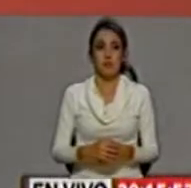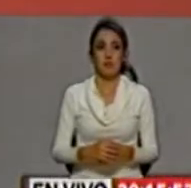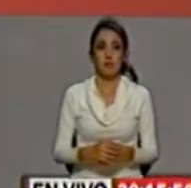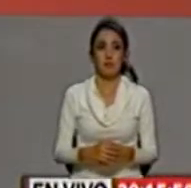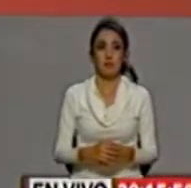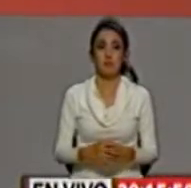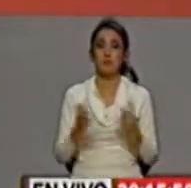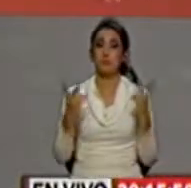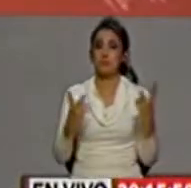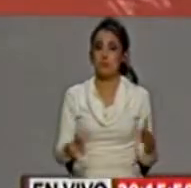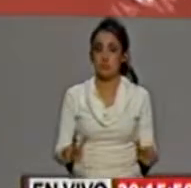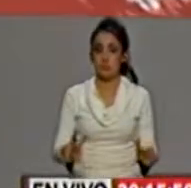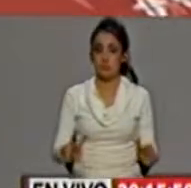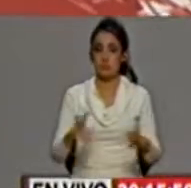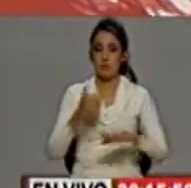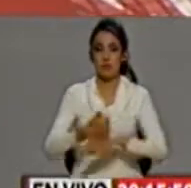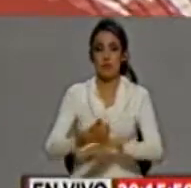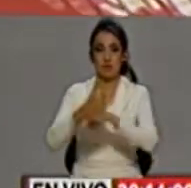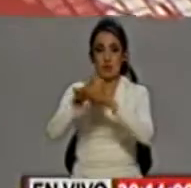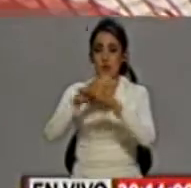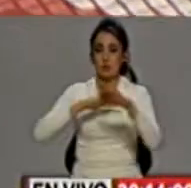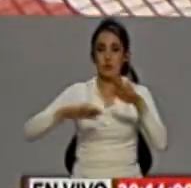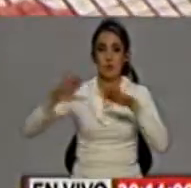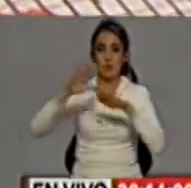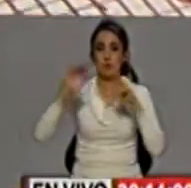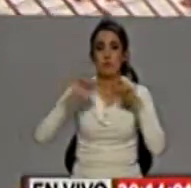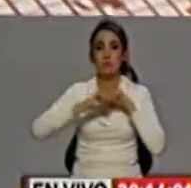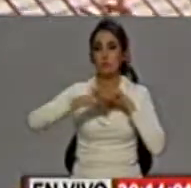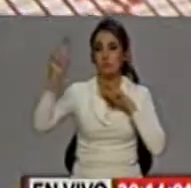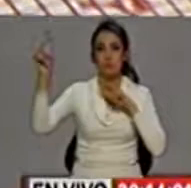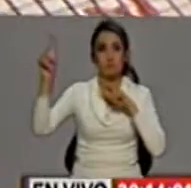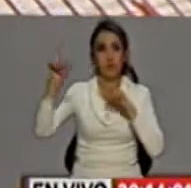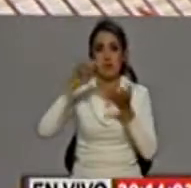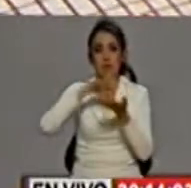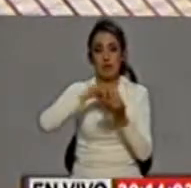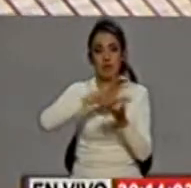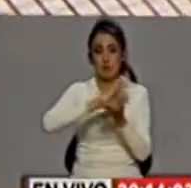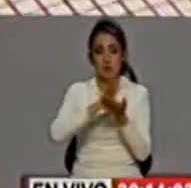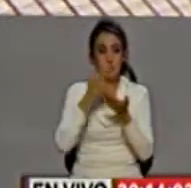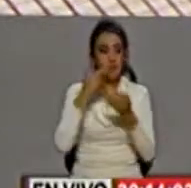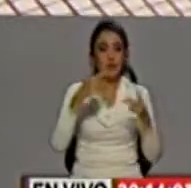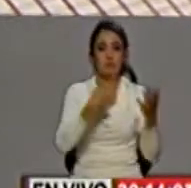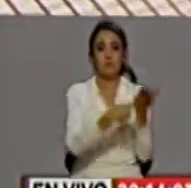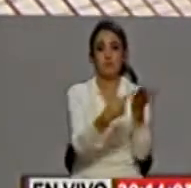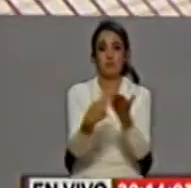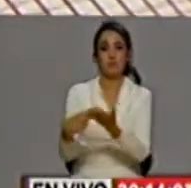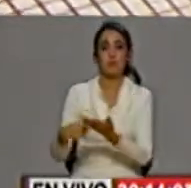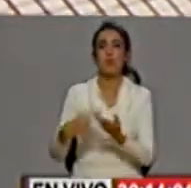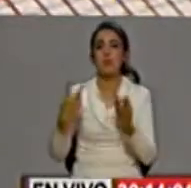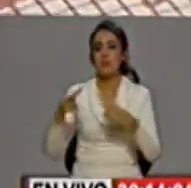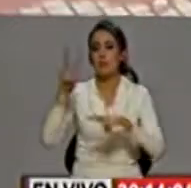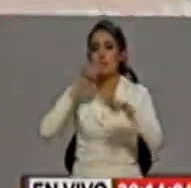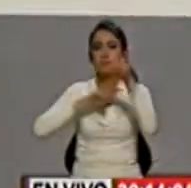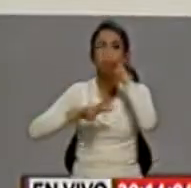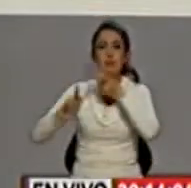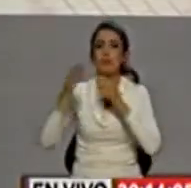Y también el legislativo se habla sobre la fuga de Fernando Alvarado y el sistema de vigilancia de los dispositivos